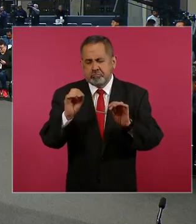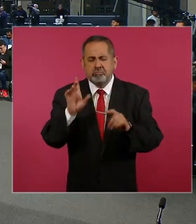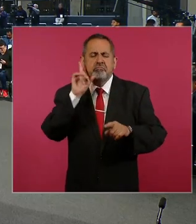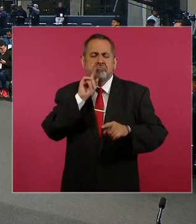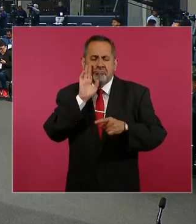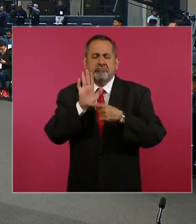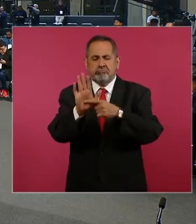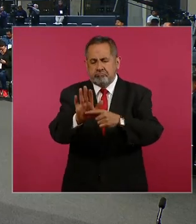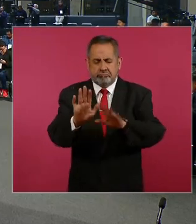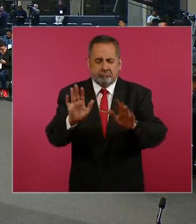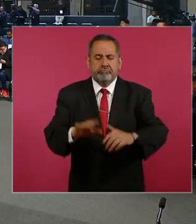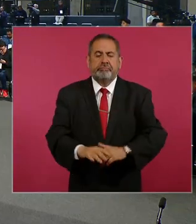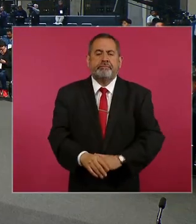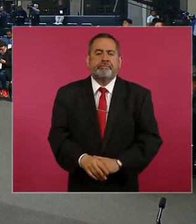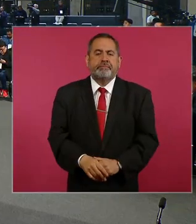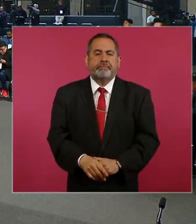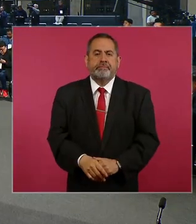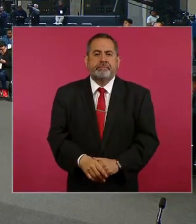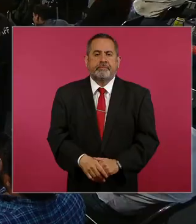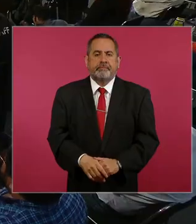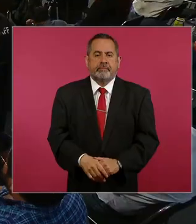la la vemos